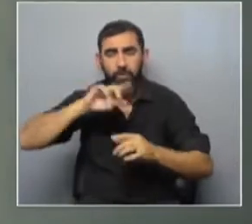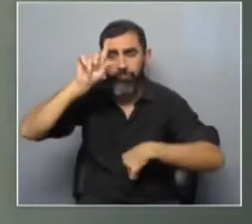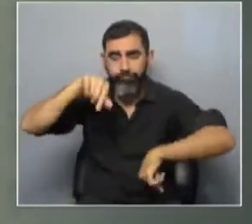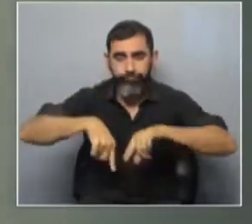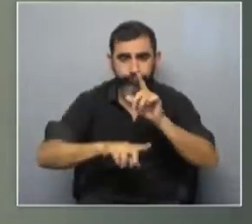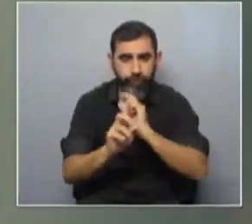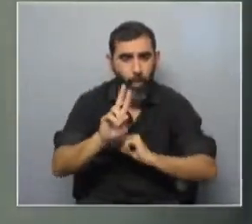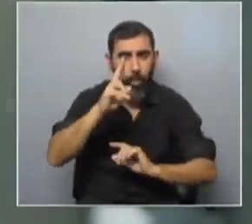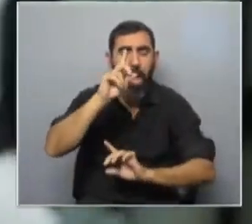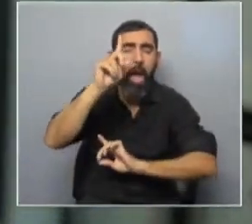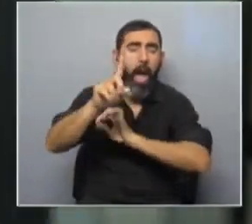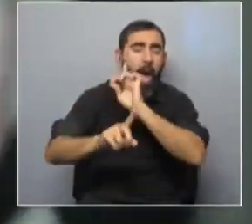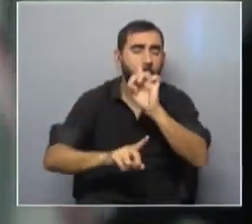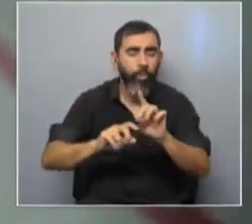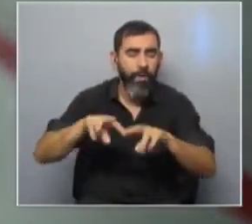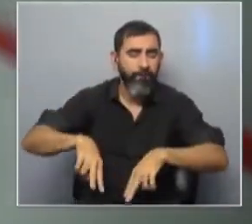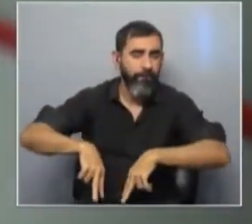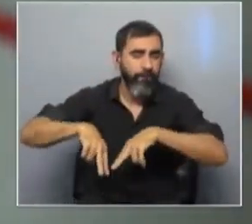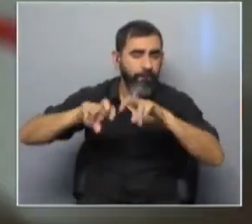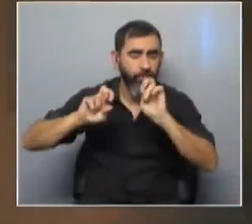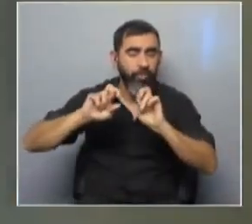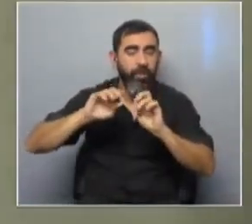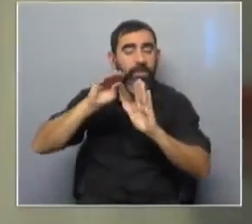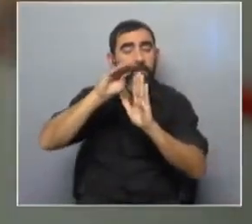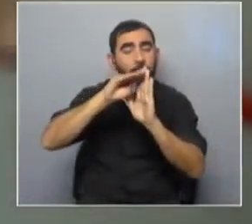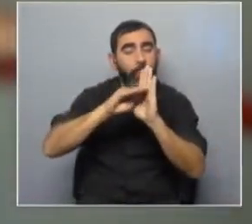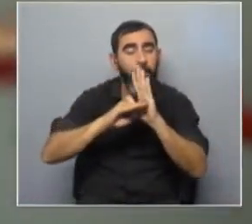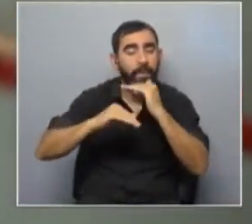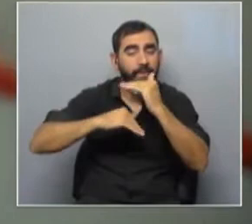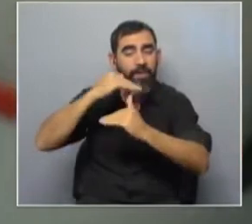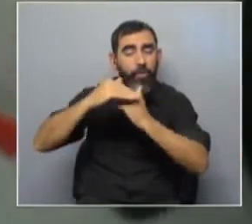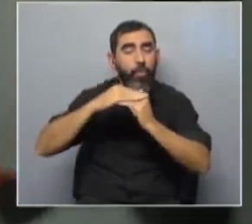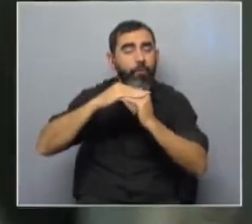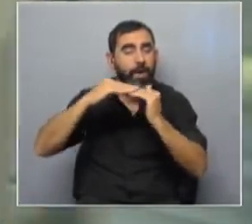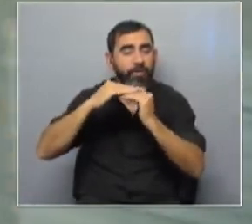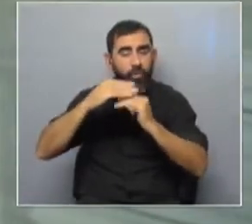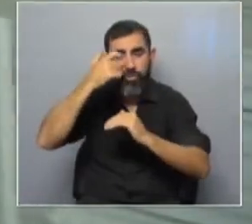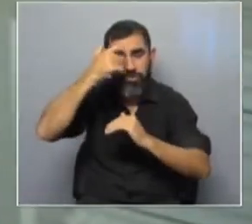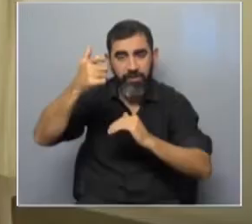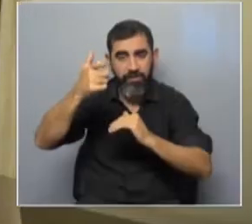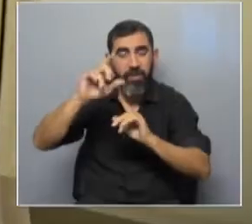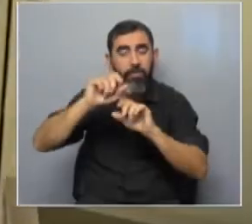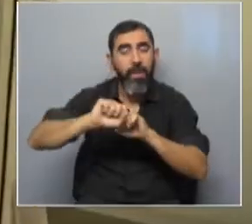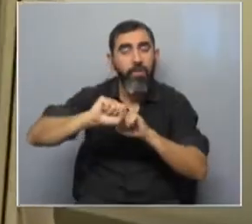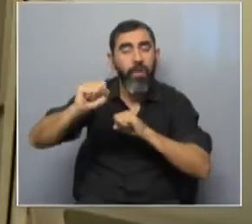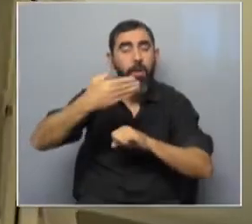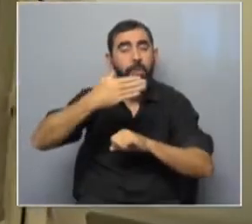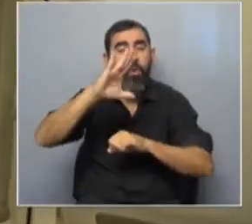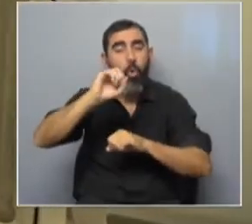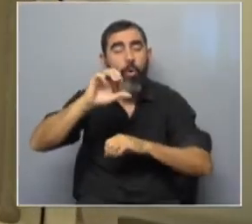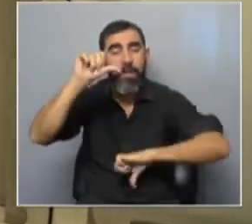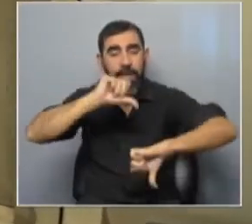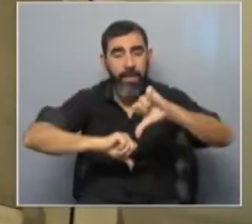Uruguay. Había algún trabajo de tesis del programa de desarrollo de las ciencias básicas y de la licenciatura en bioquímica de la Facultad